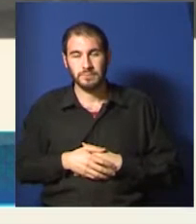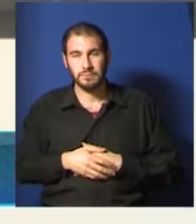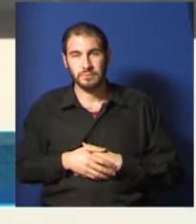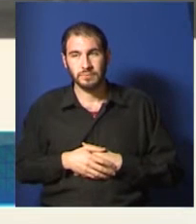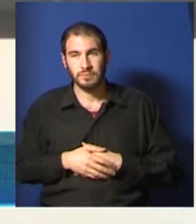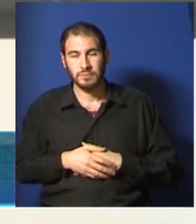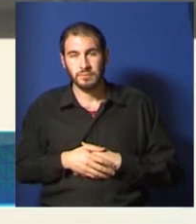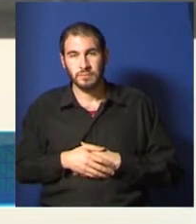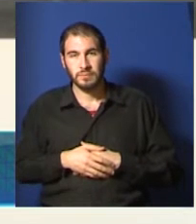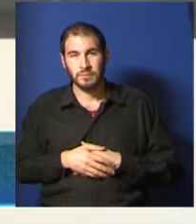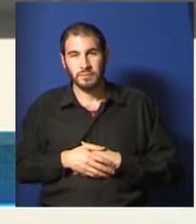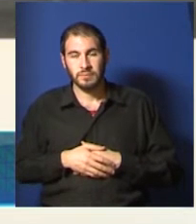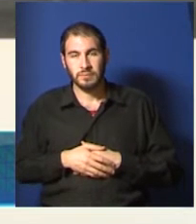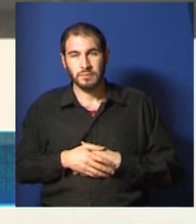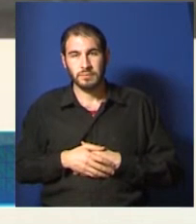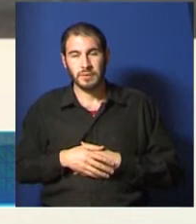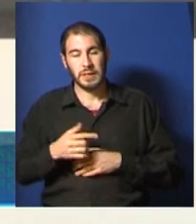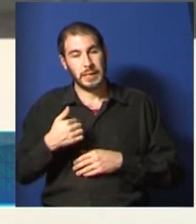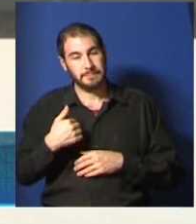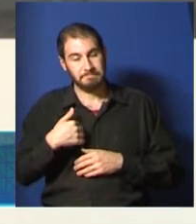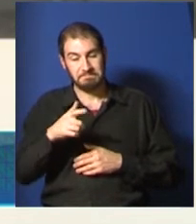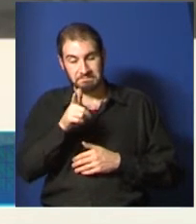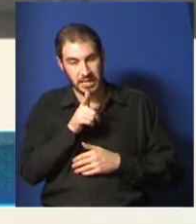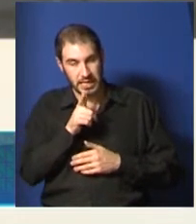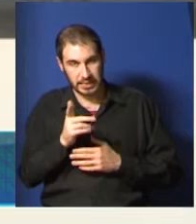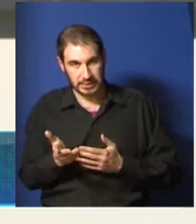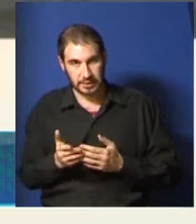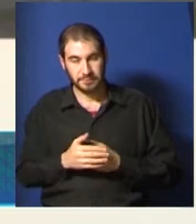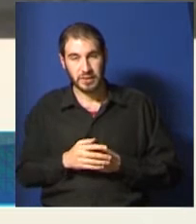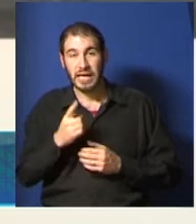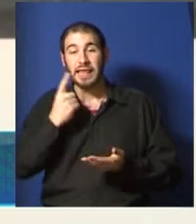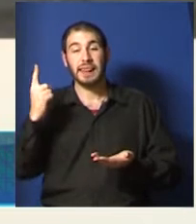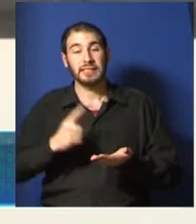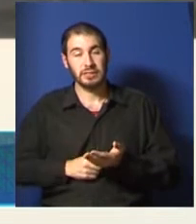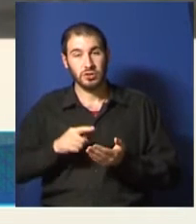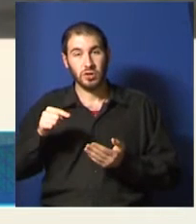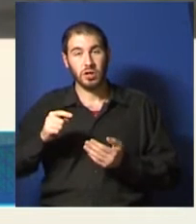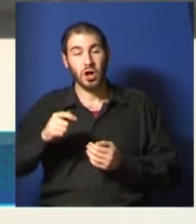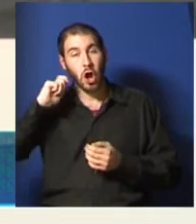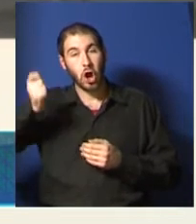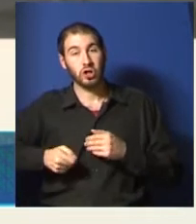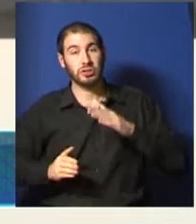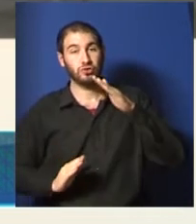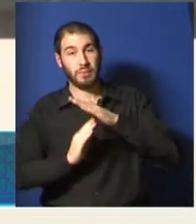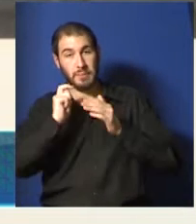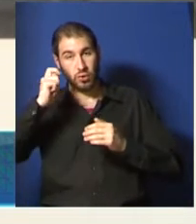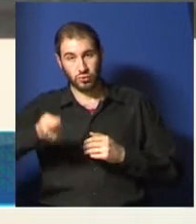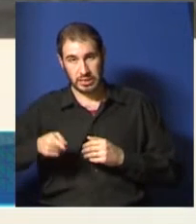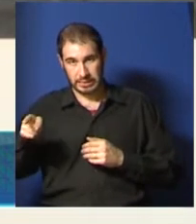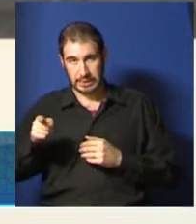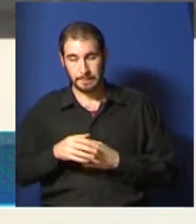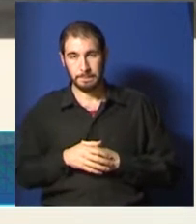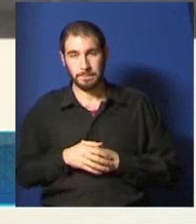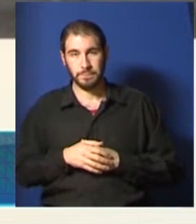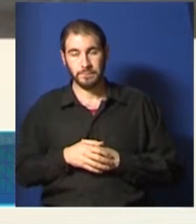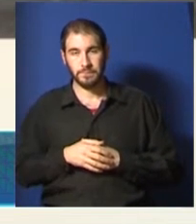Mire, yo creo que el fallo de la Suprema Corte de Justicia lo que